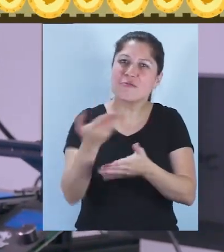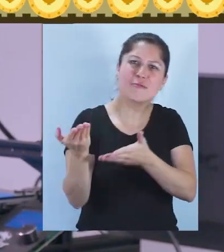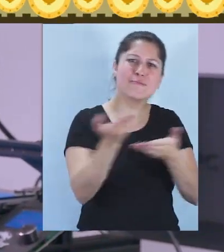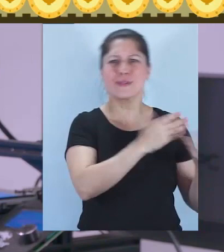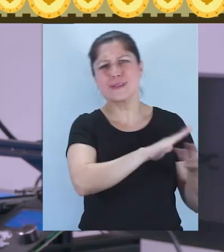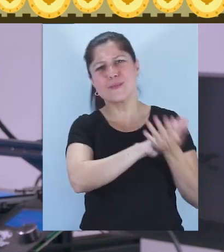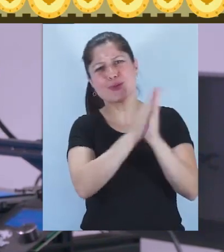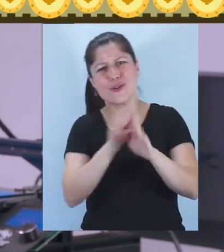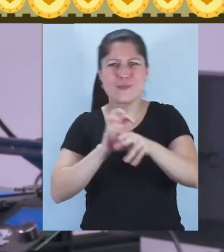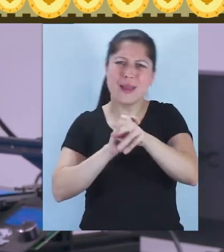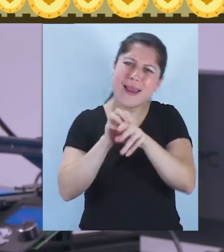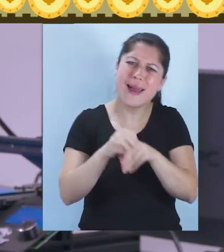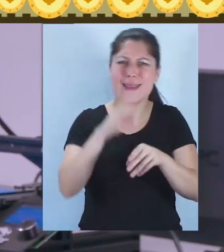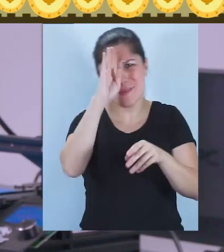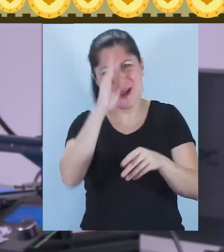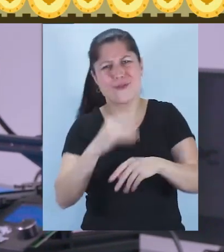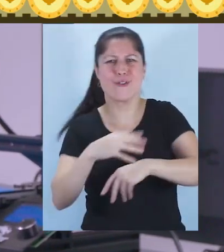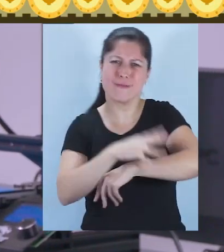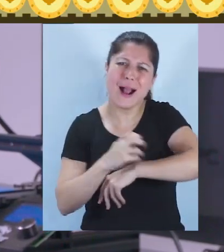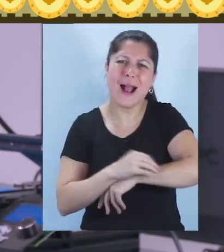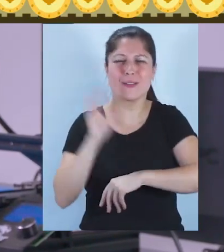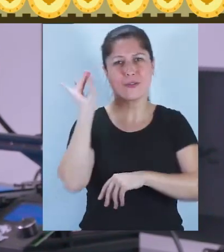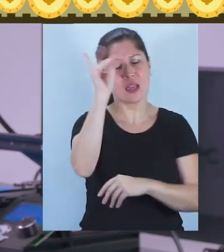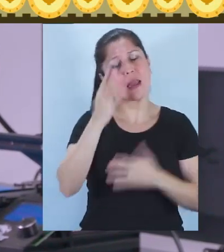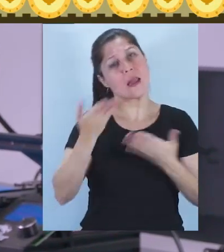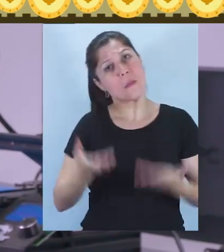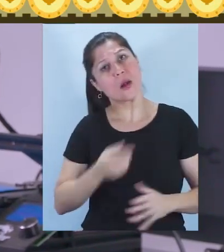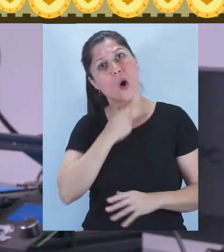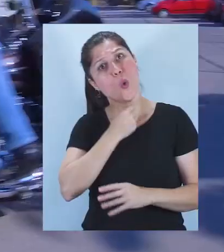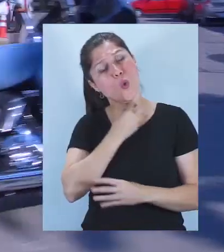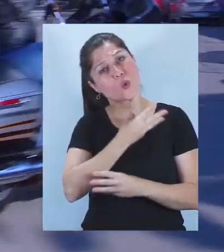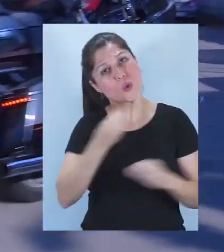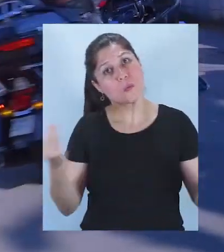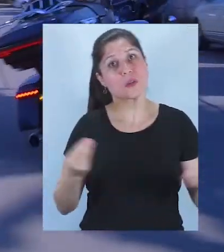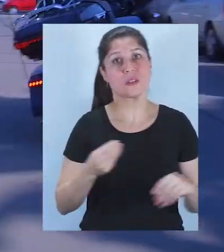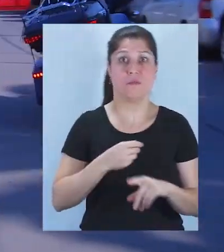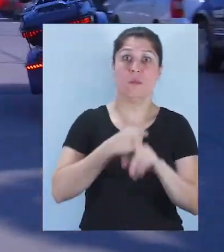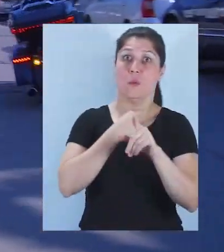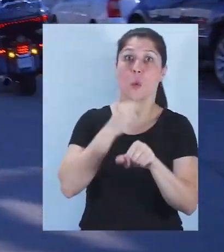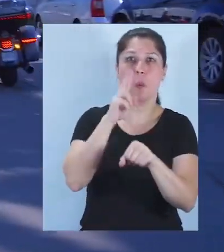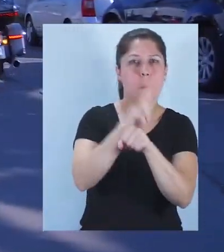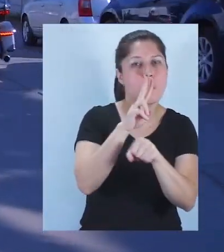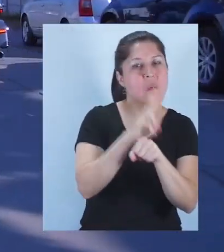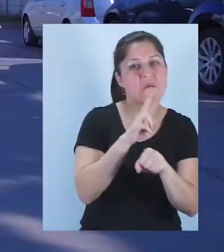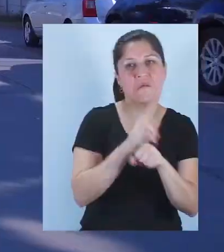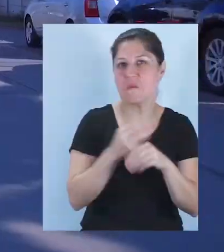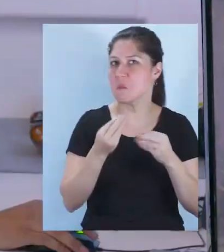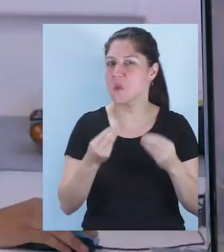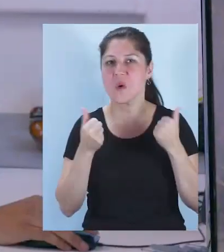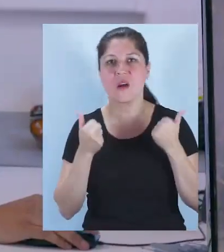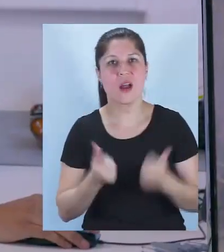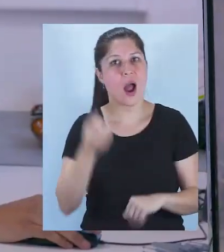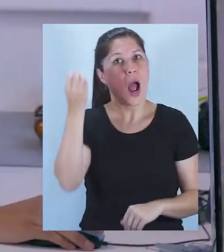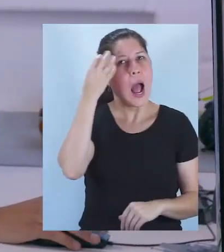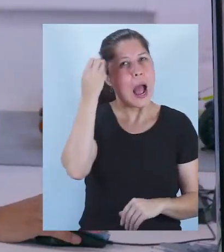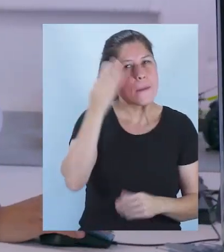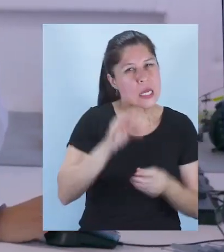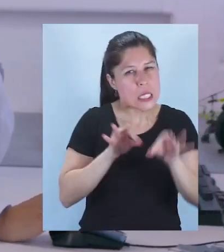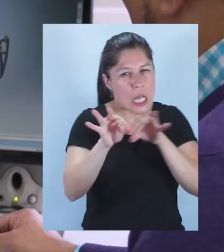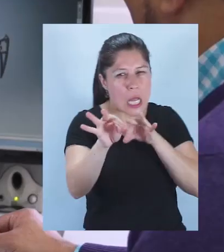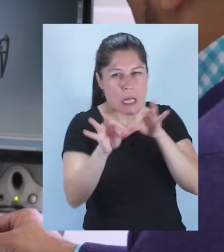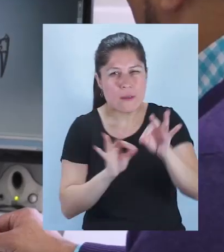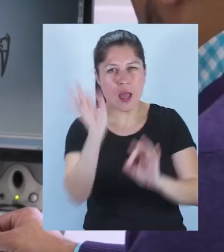araña perro gato jirafa. Espero que les haya gustado mucho. A mí me cayó muy bien Tomás y aprendí a